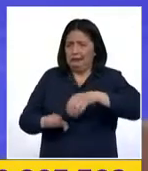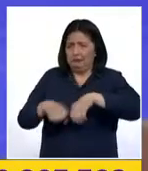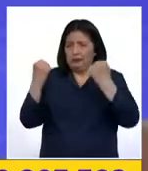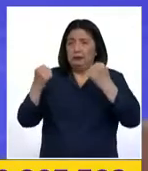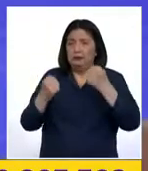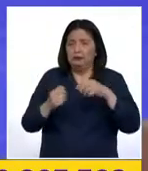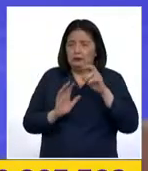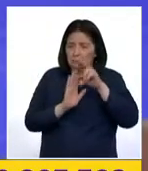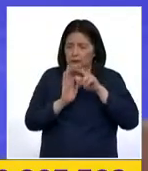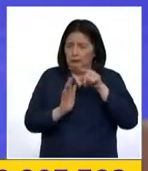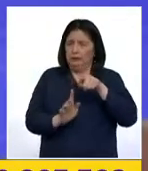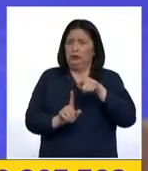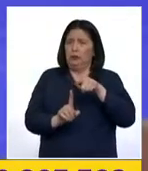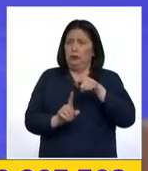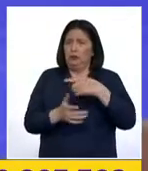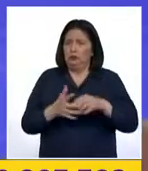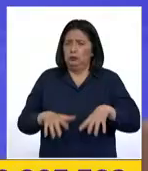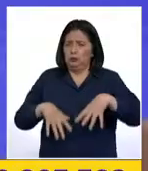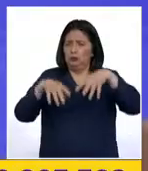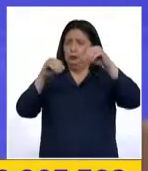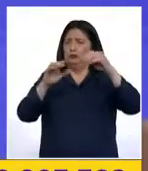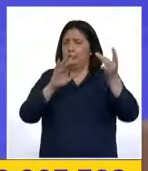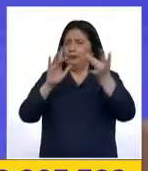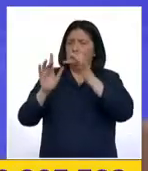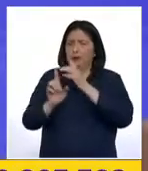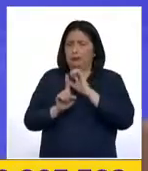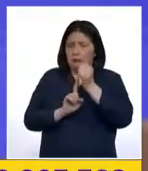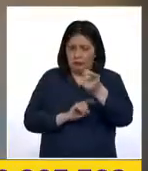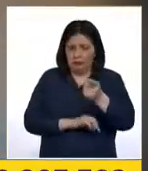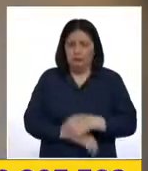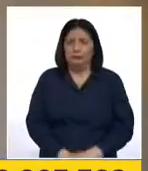videos terminan siendo colgados en las redes sociales.